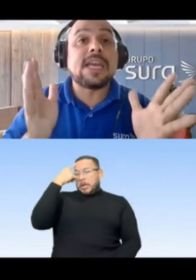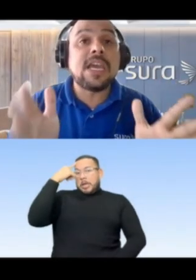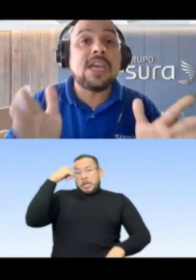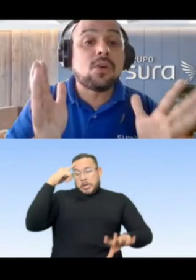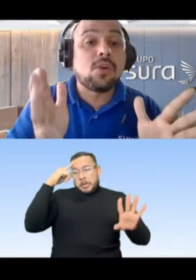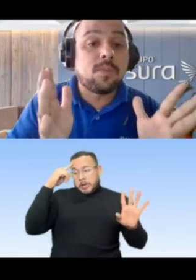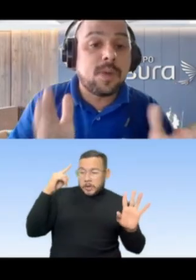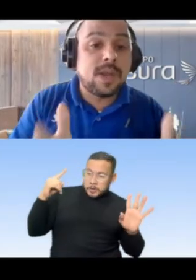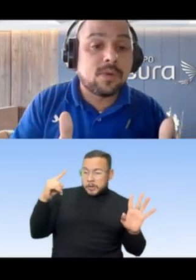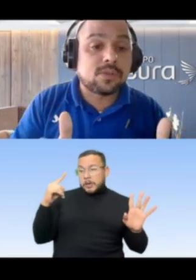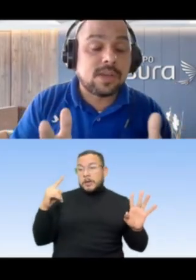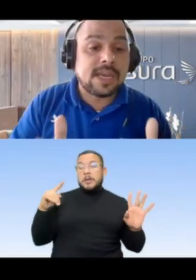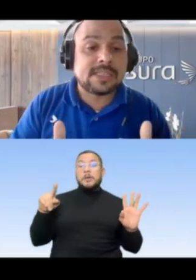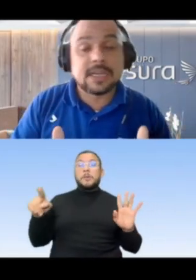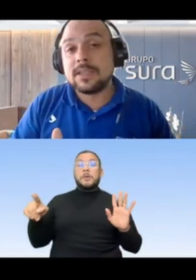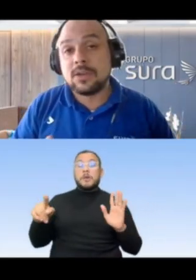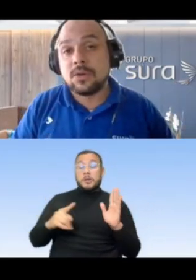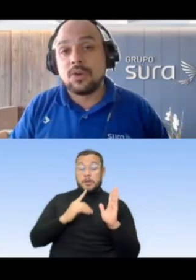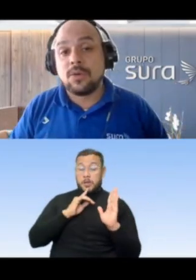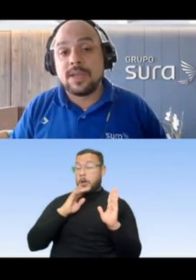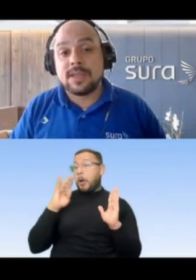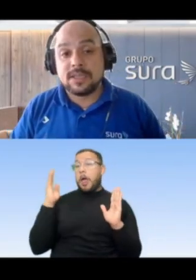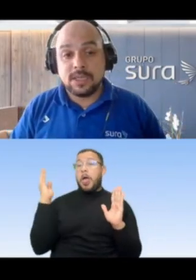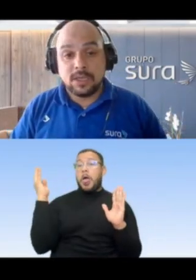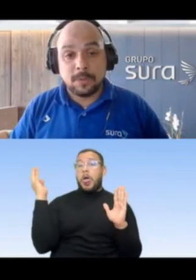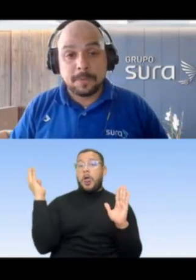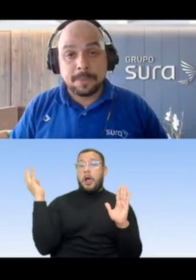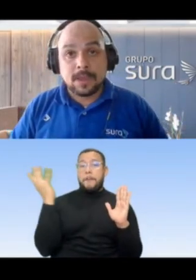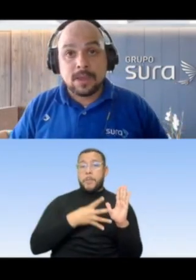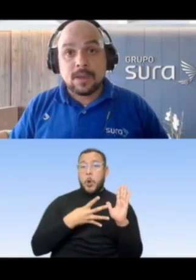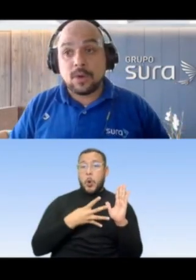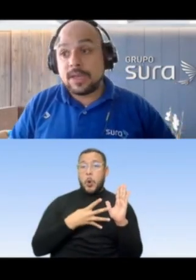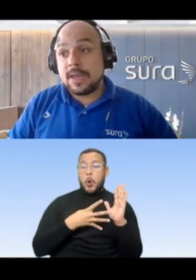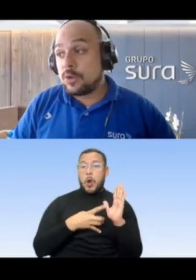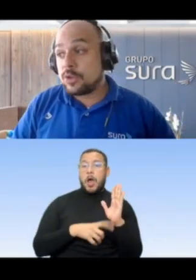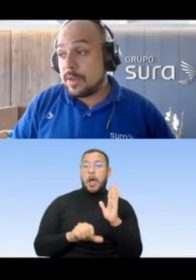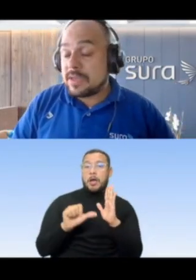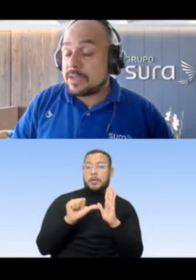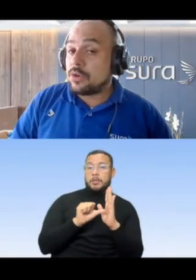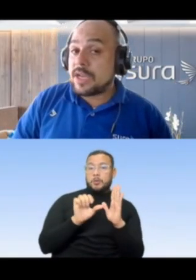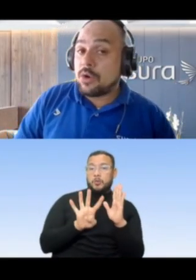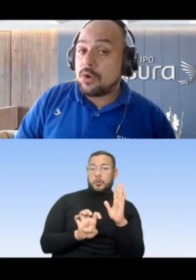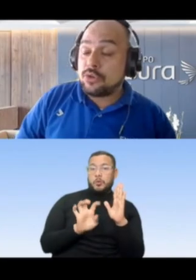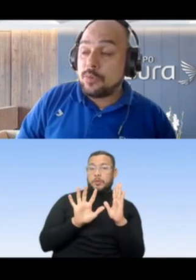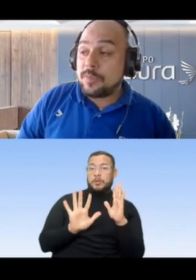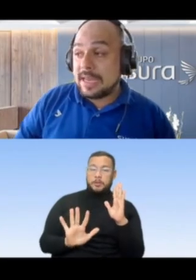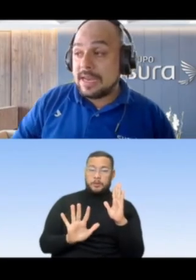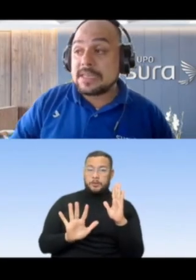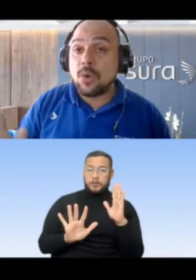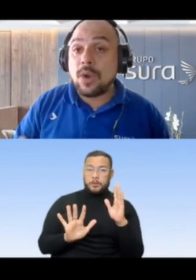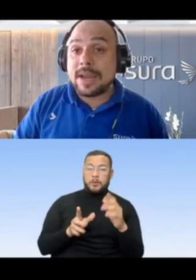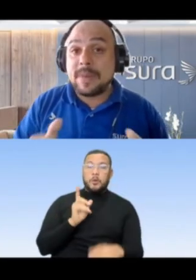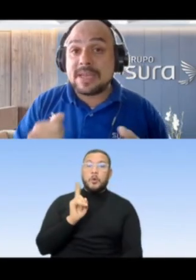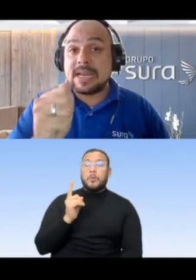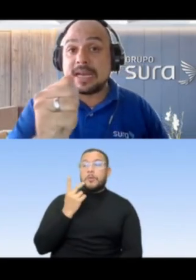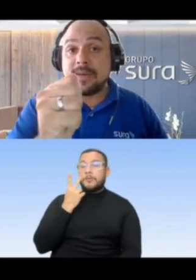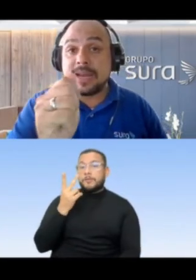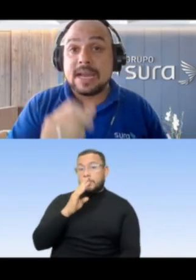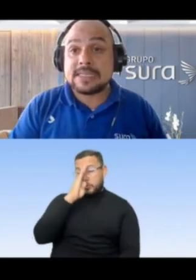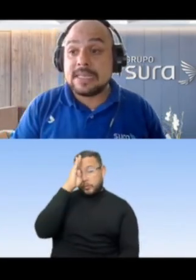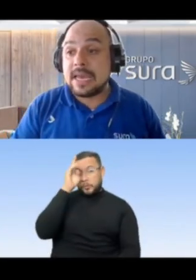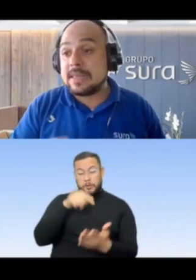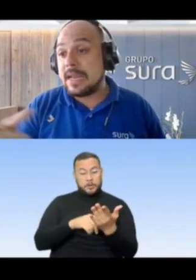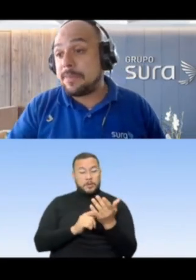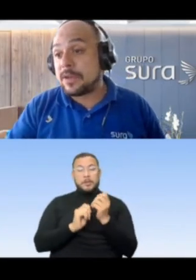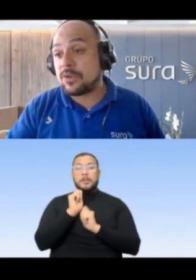muchas veces incumplimos ese artículo 95 porque hemos visto ya de costumbre que en el celular empiezan